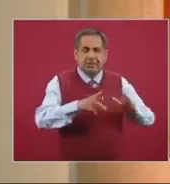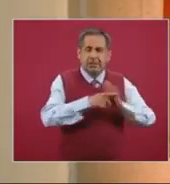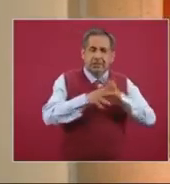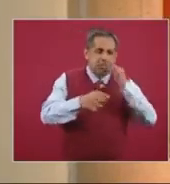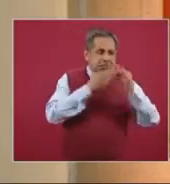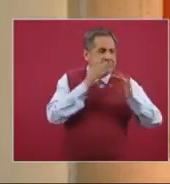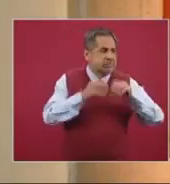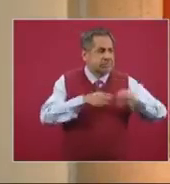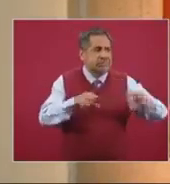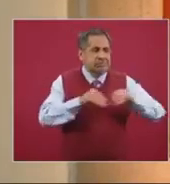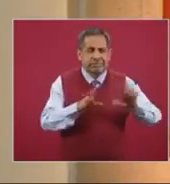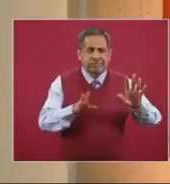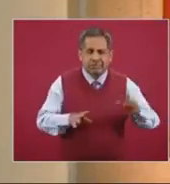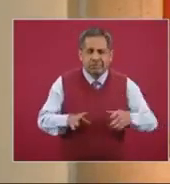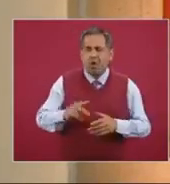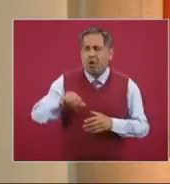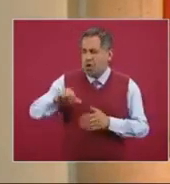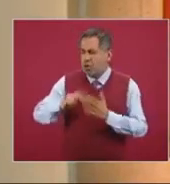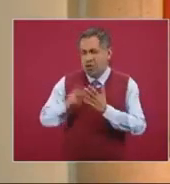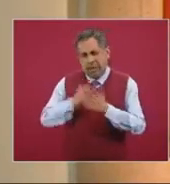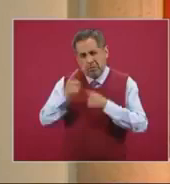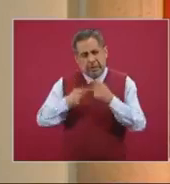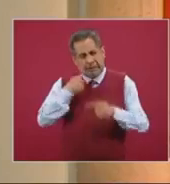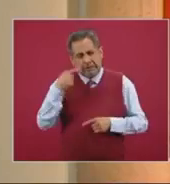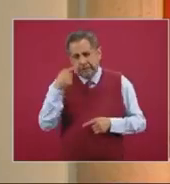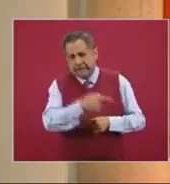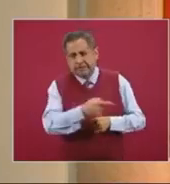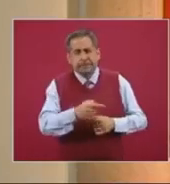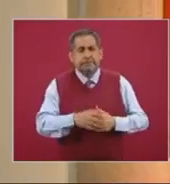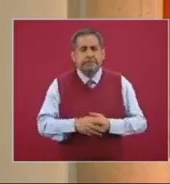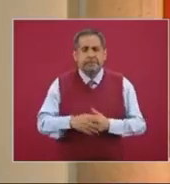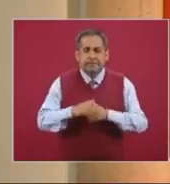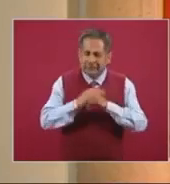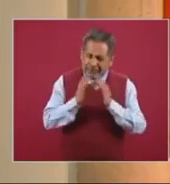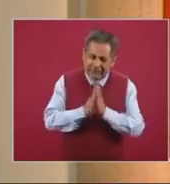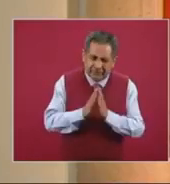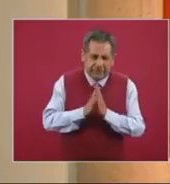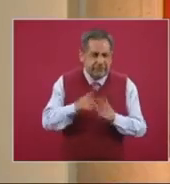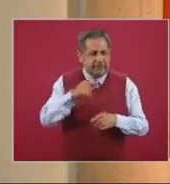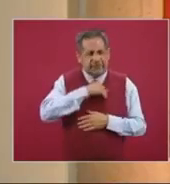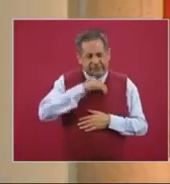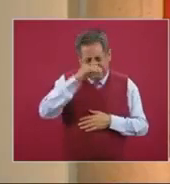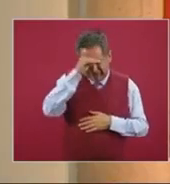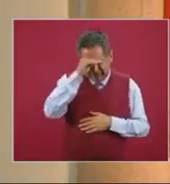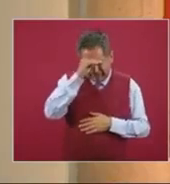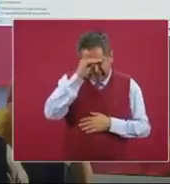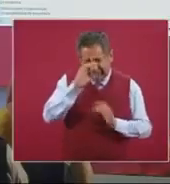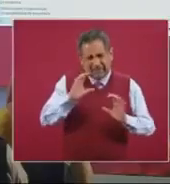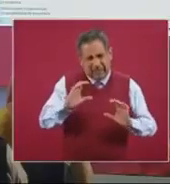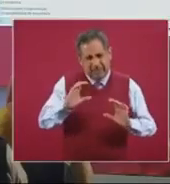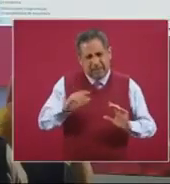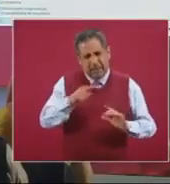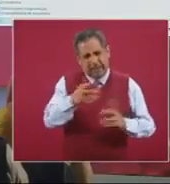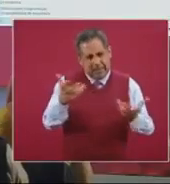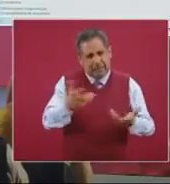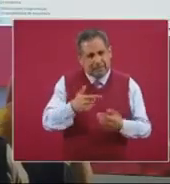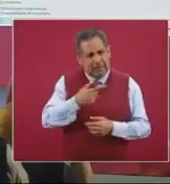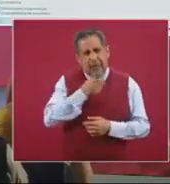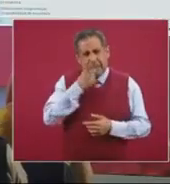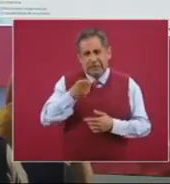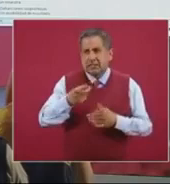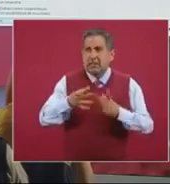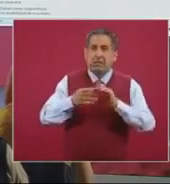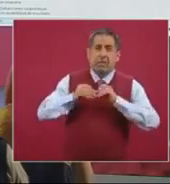a los medios de comunicación, pero hoy lo vuelvo a hacer. Por favor, reflexionen un poco sobre sus actos y